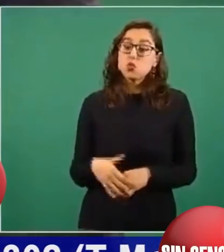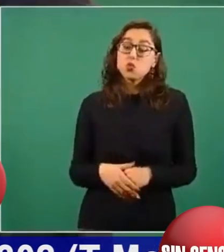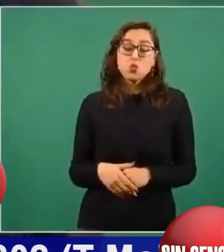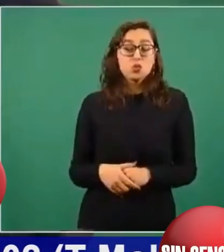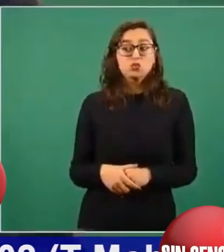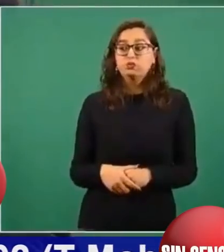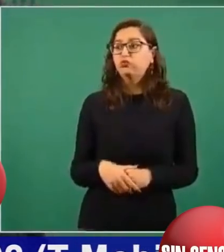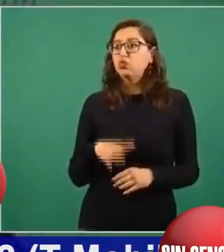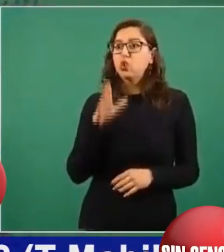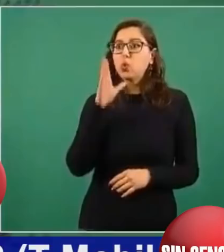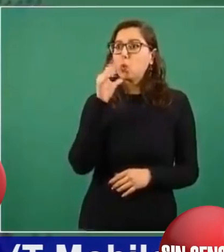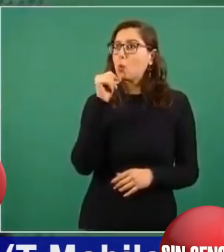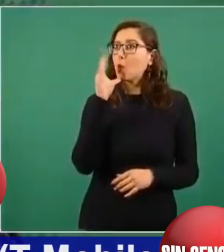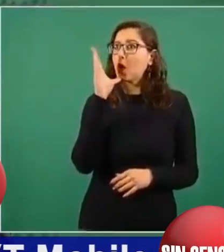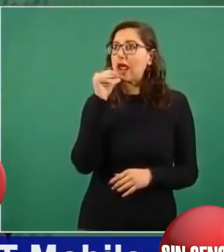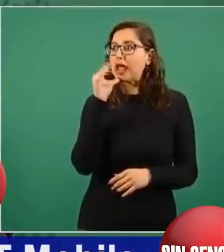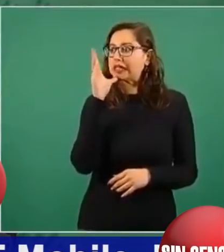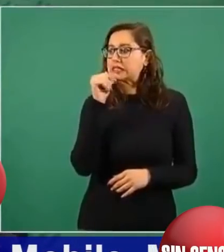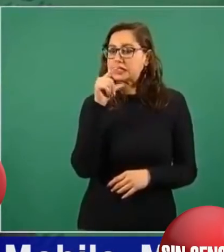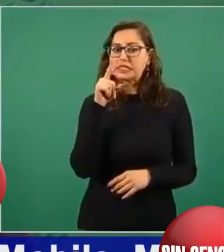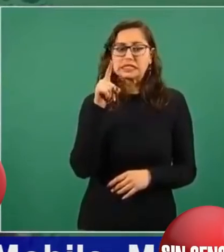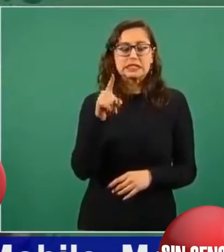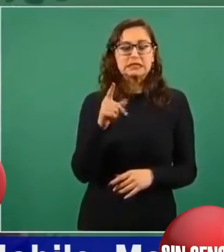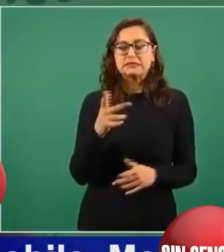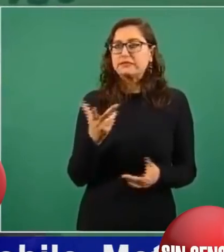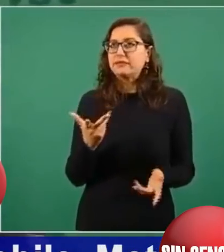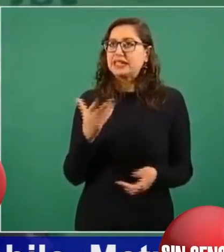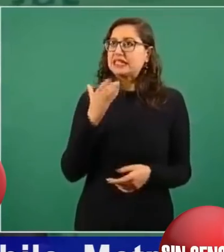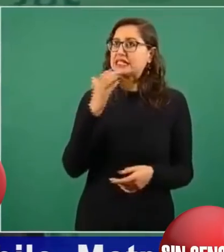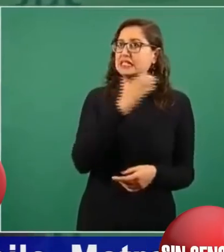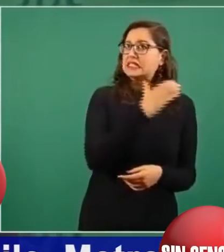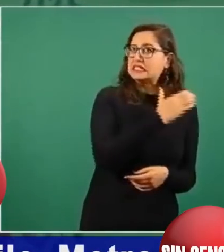convivir o mantenerse